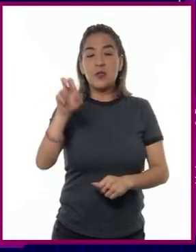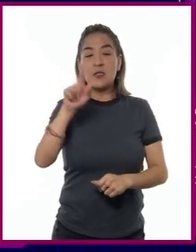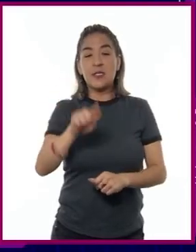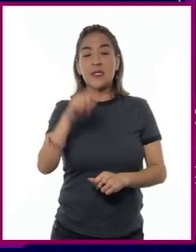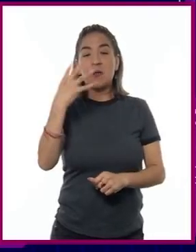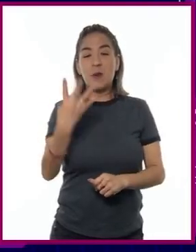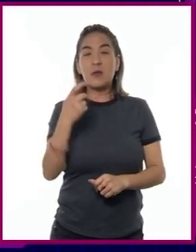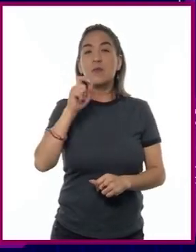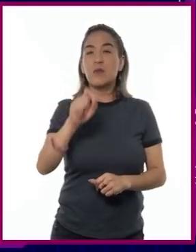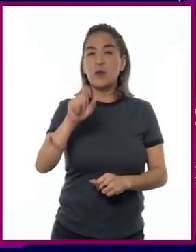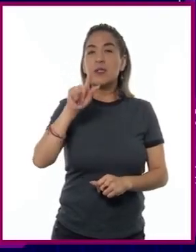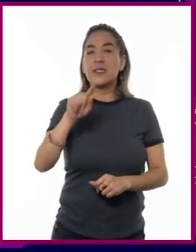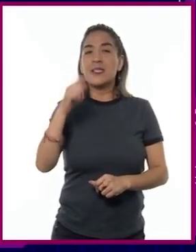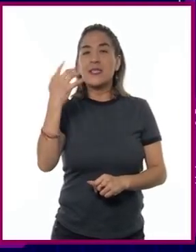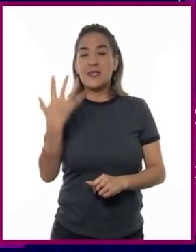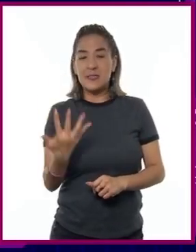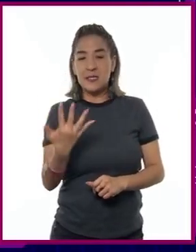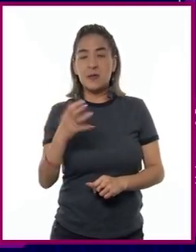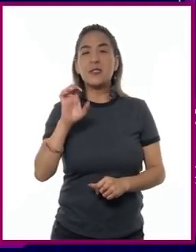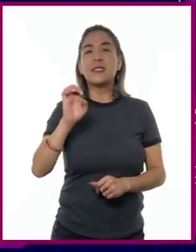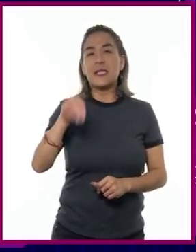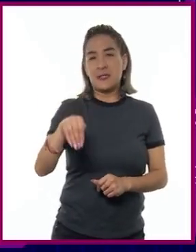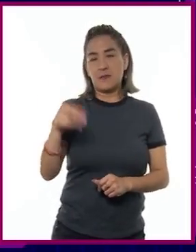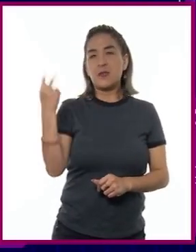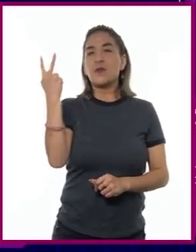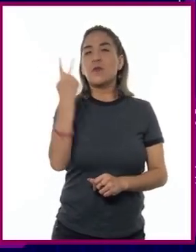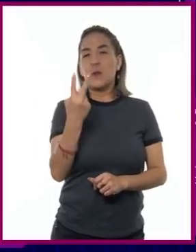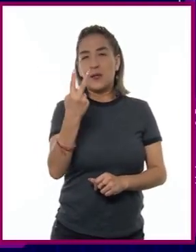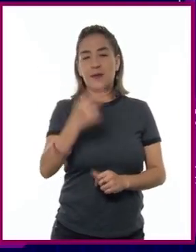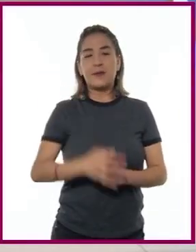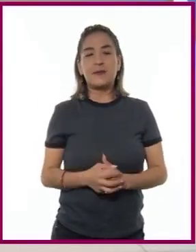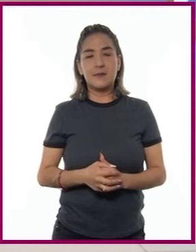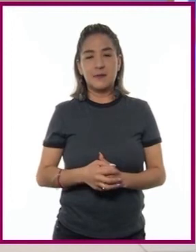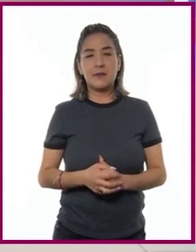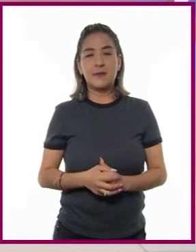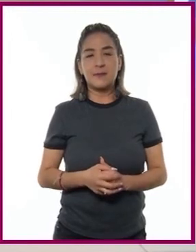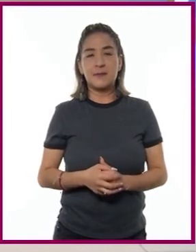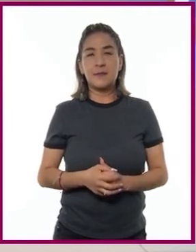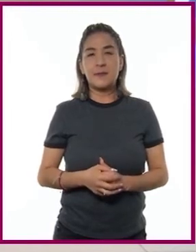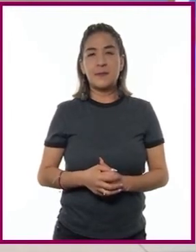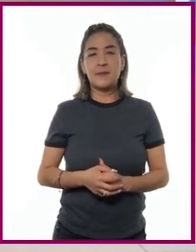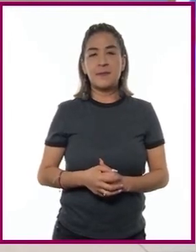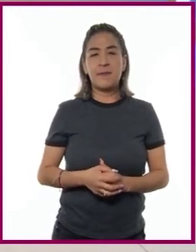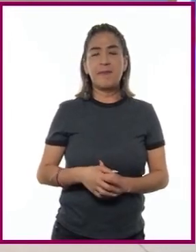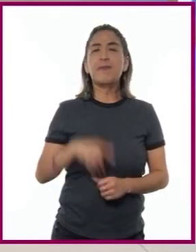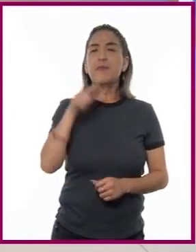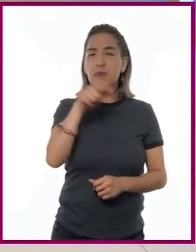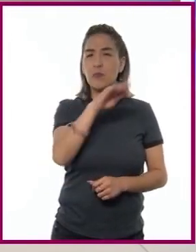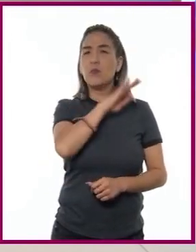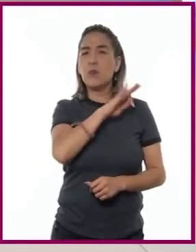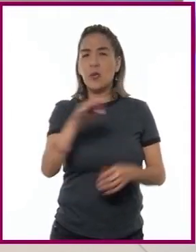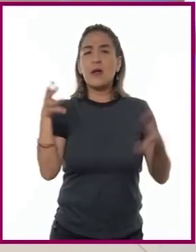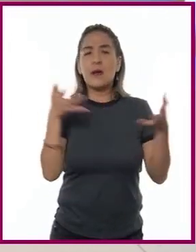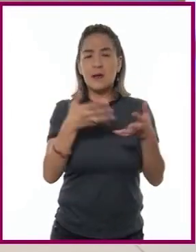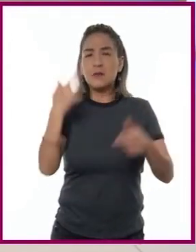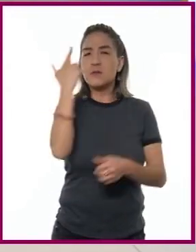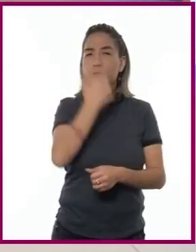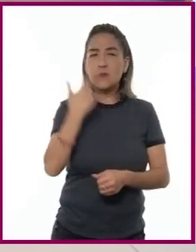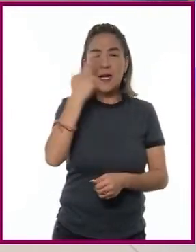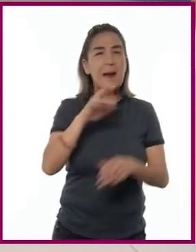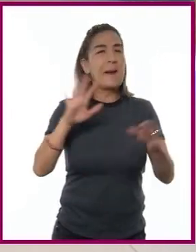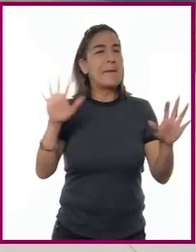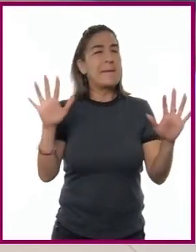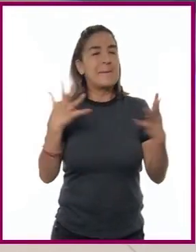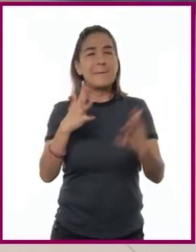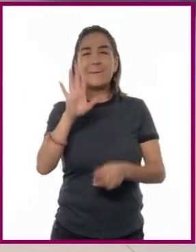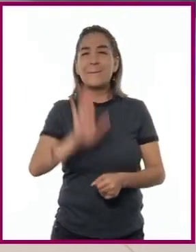274.75 centímetros cuadrados. Se puede realizar un análisis